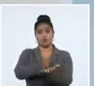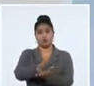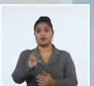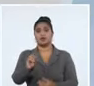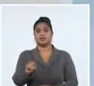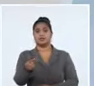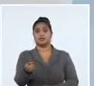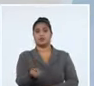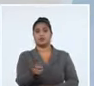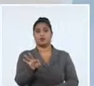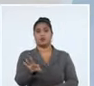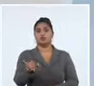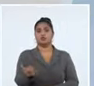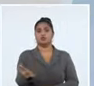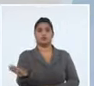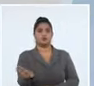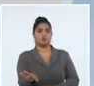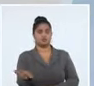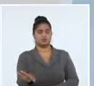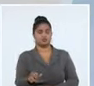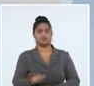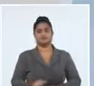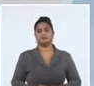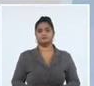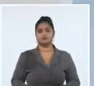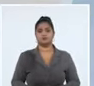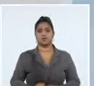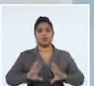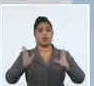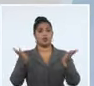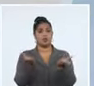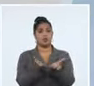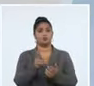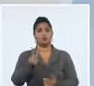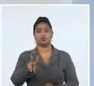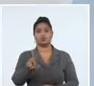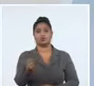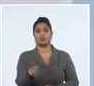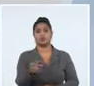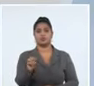0,86%, inferior al 2,03% del mundo, al